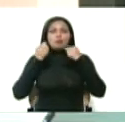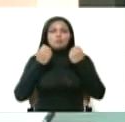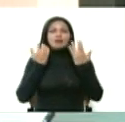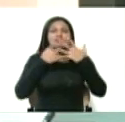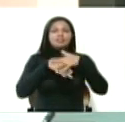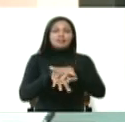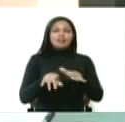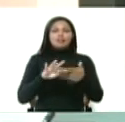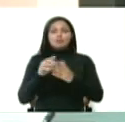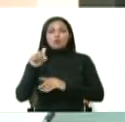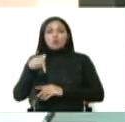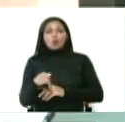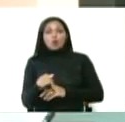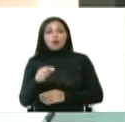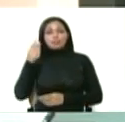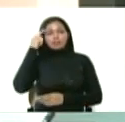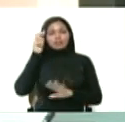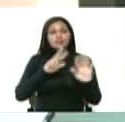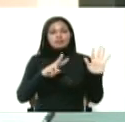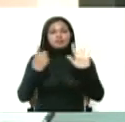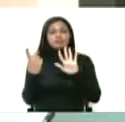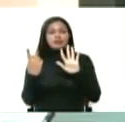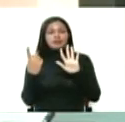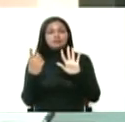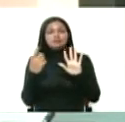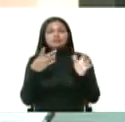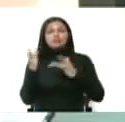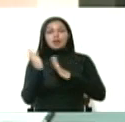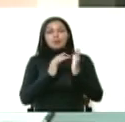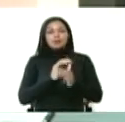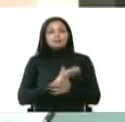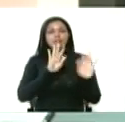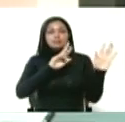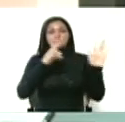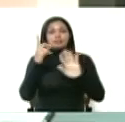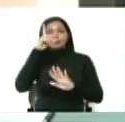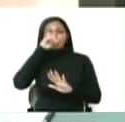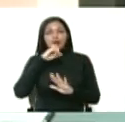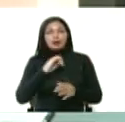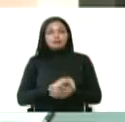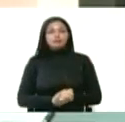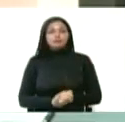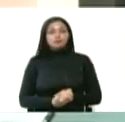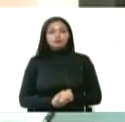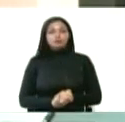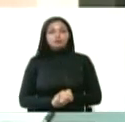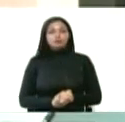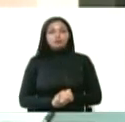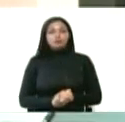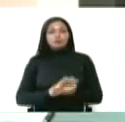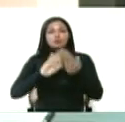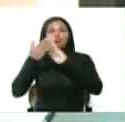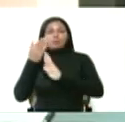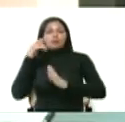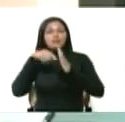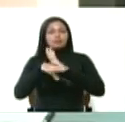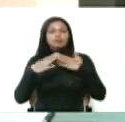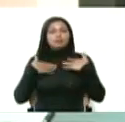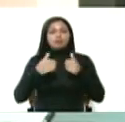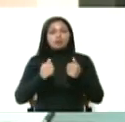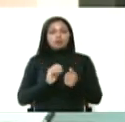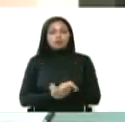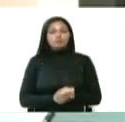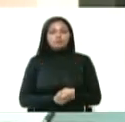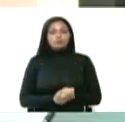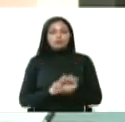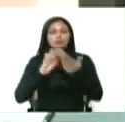integral hoy, día 16 de abril, 17 años de Barrio Adentro Salud, Barrio